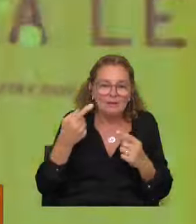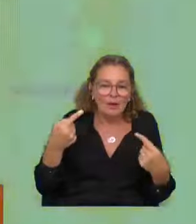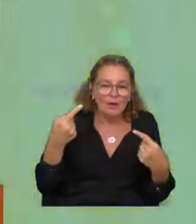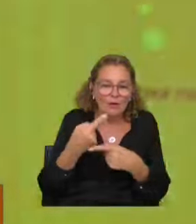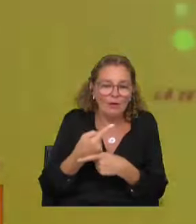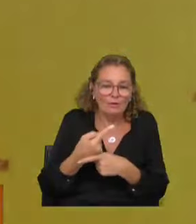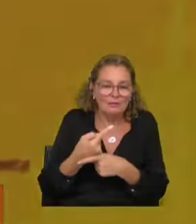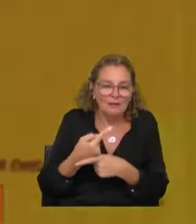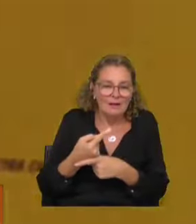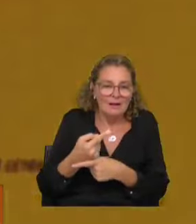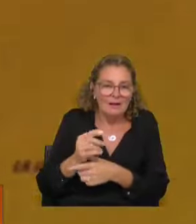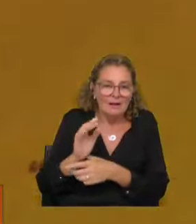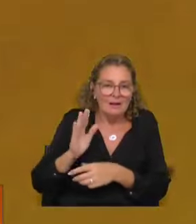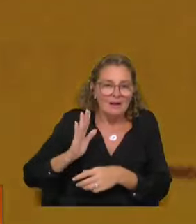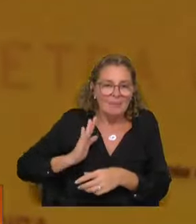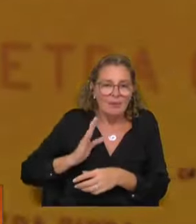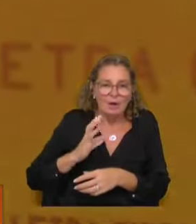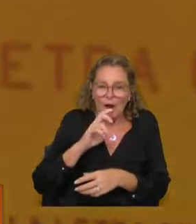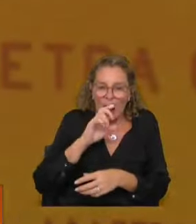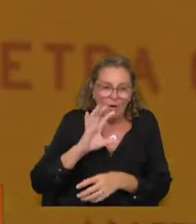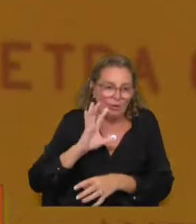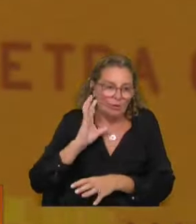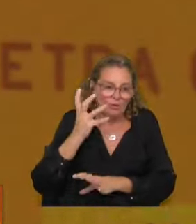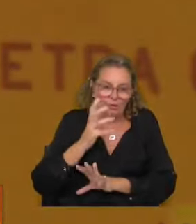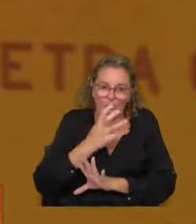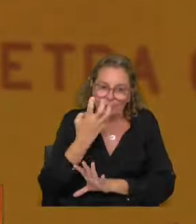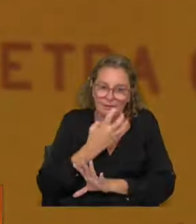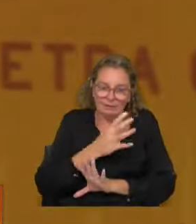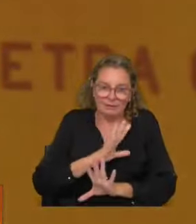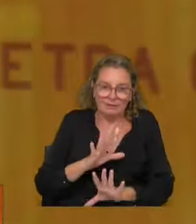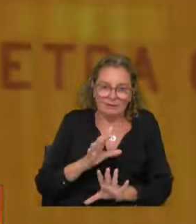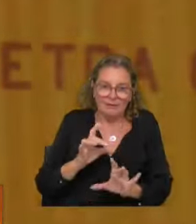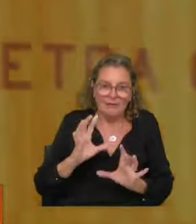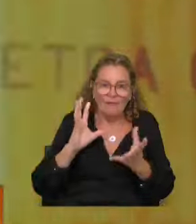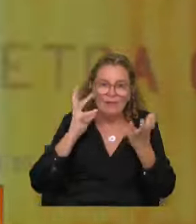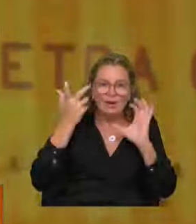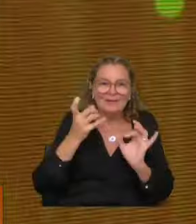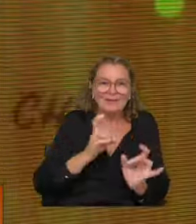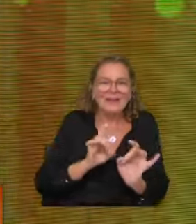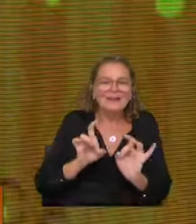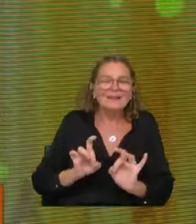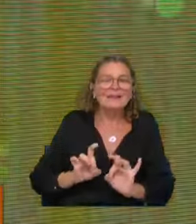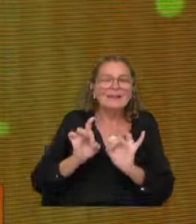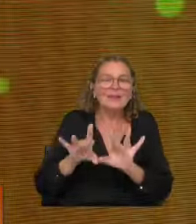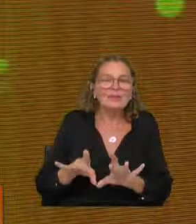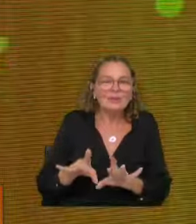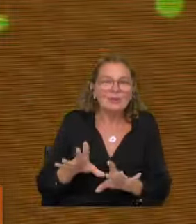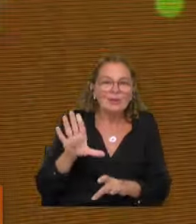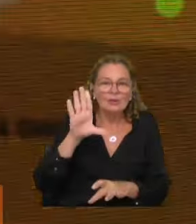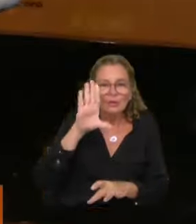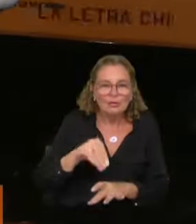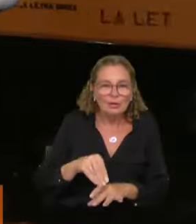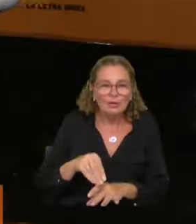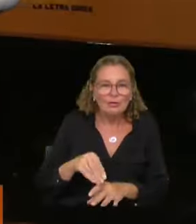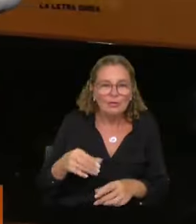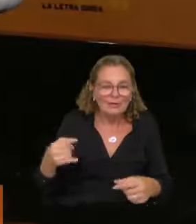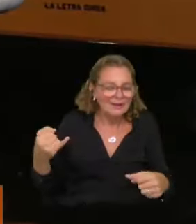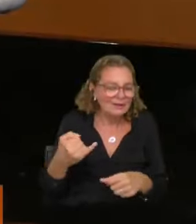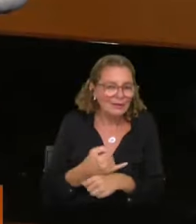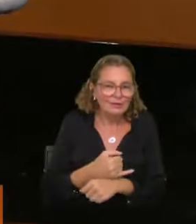que conocemos este las violencias están naturalizadas necesitamos en este caso falló fallaron o sea falló